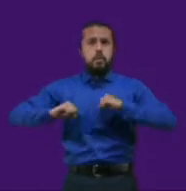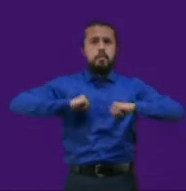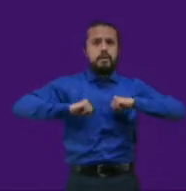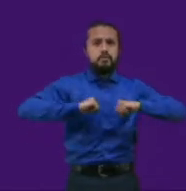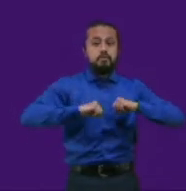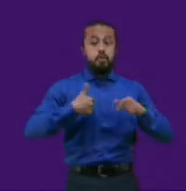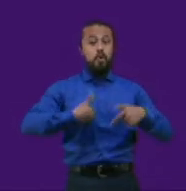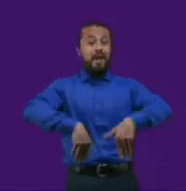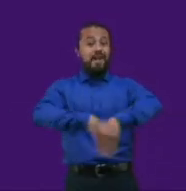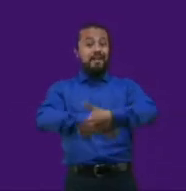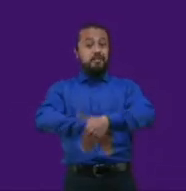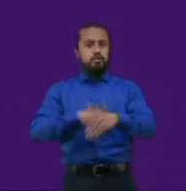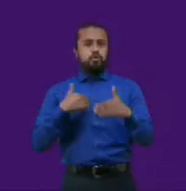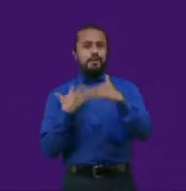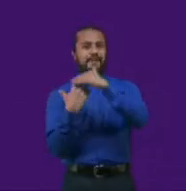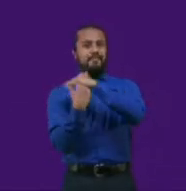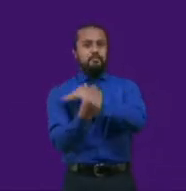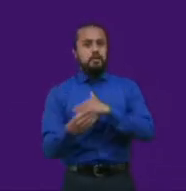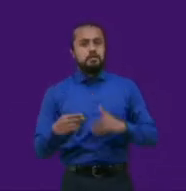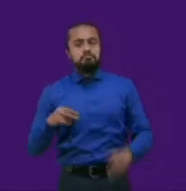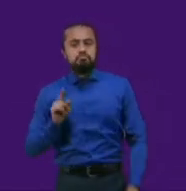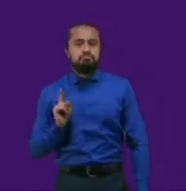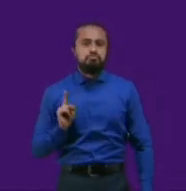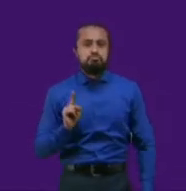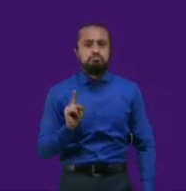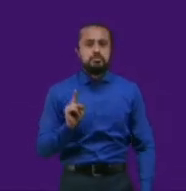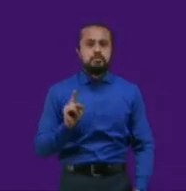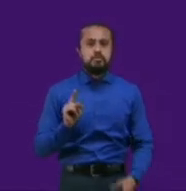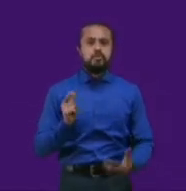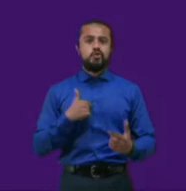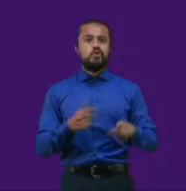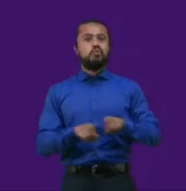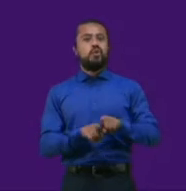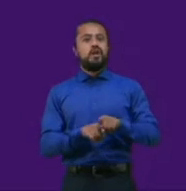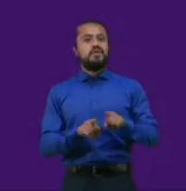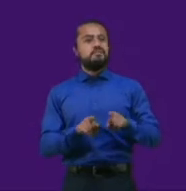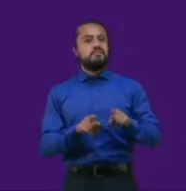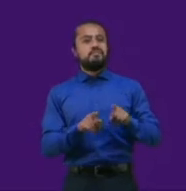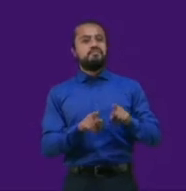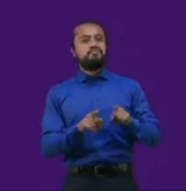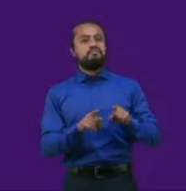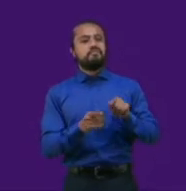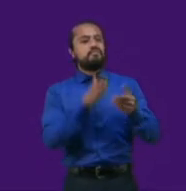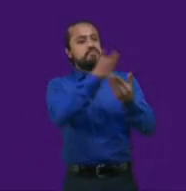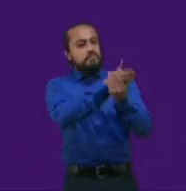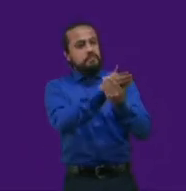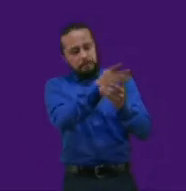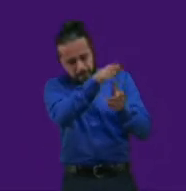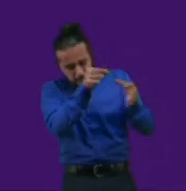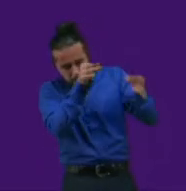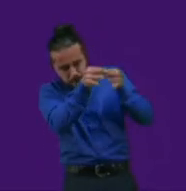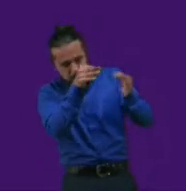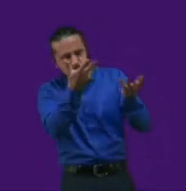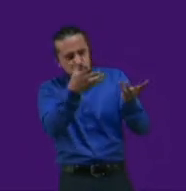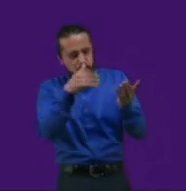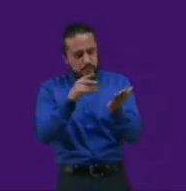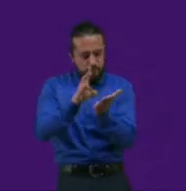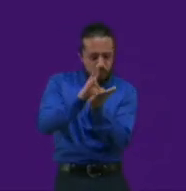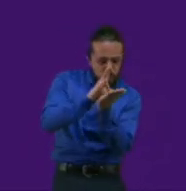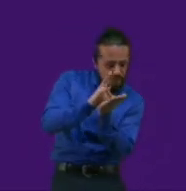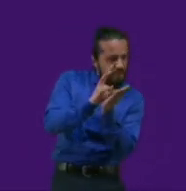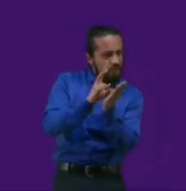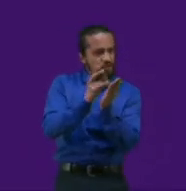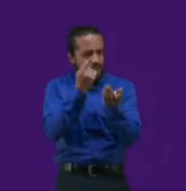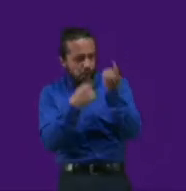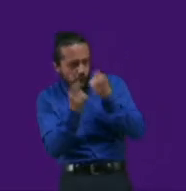mucho que yo salía y le trataba de explicar digamos que el modelo de negocio a un posible cliente, y a mí me pasaban dos